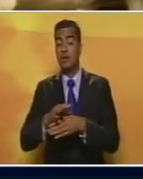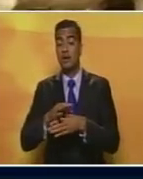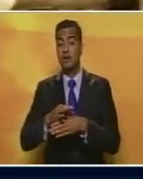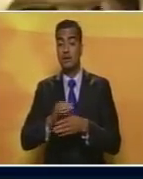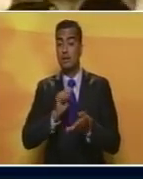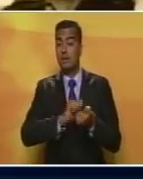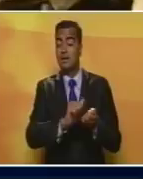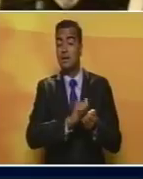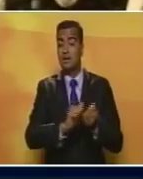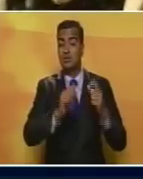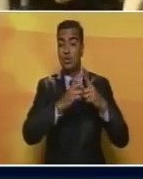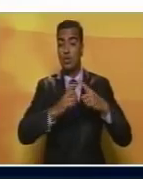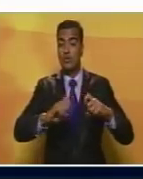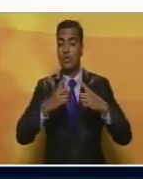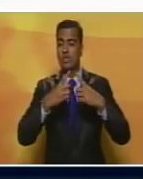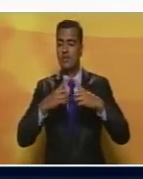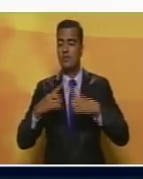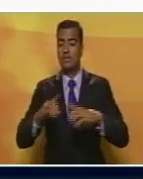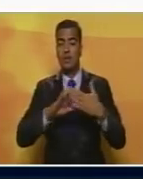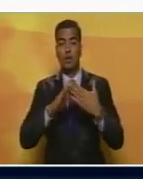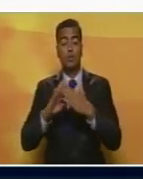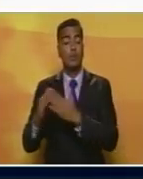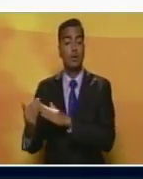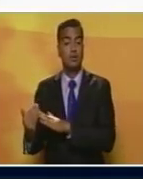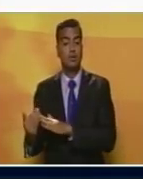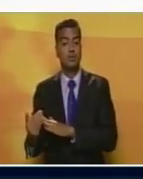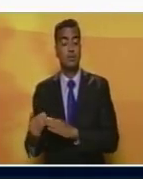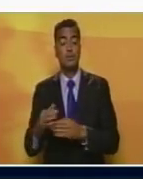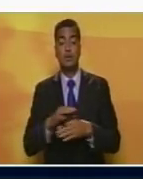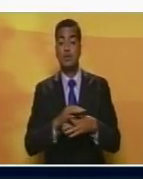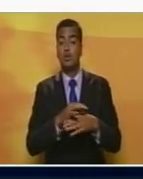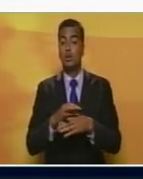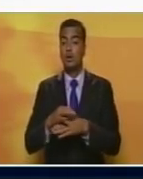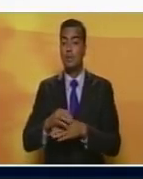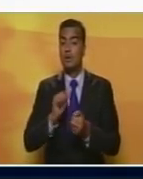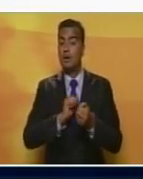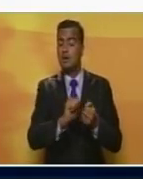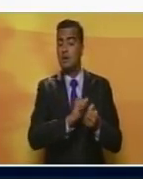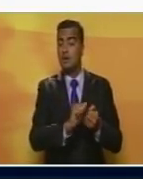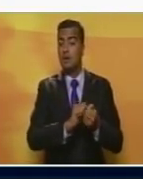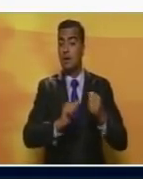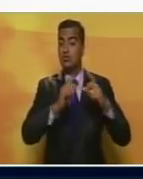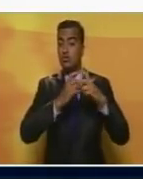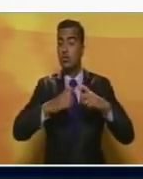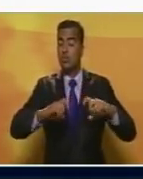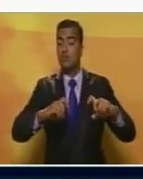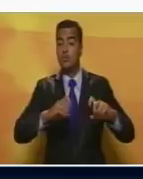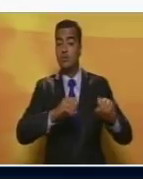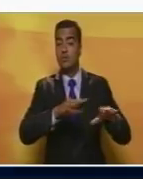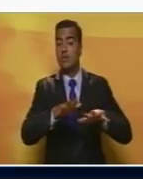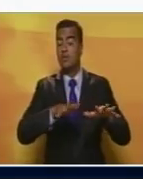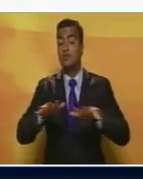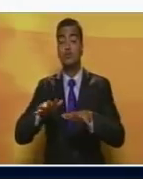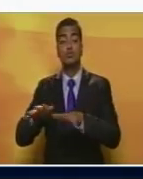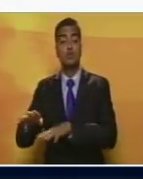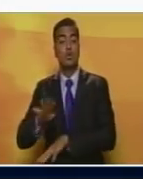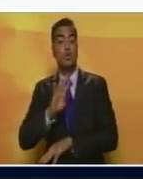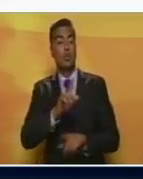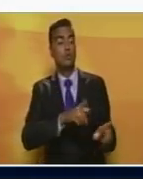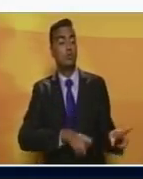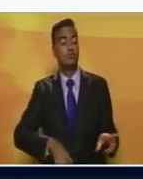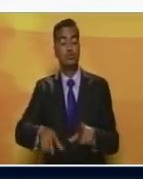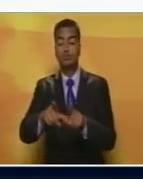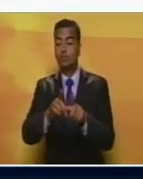cada uno de los sectores. Bueno, eso también lo estamos realizando y próximamente ya lo vamos a tener visible en el municipio de Leonardo Infante. Loreto además indicó